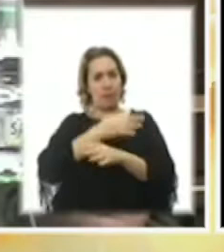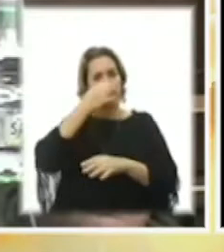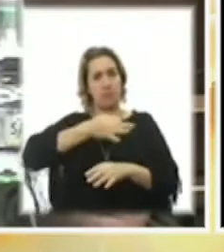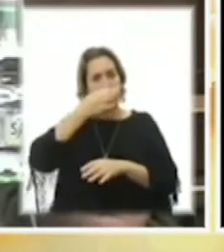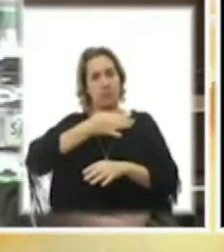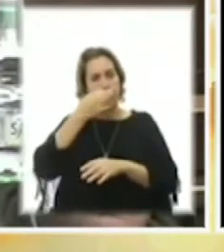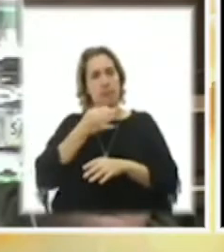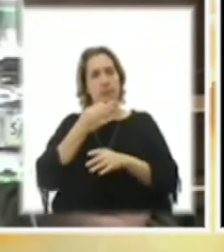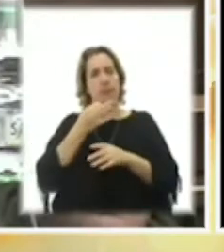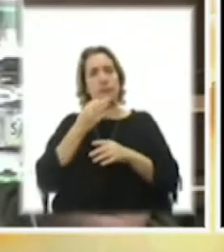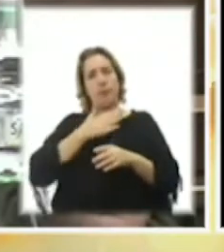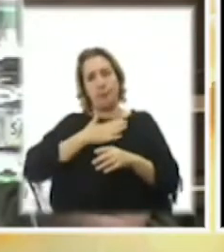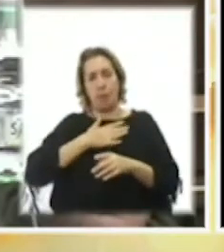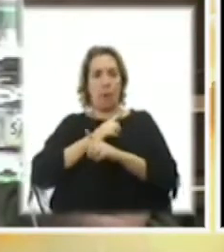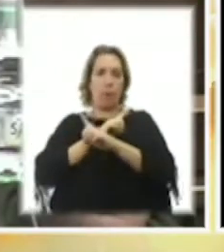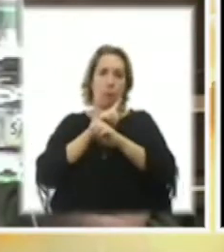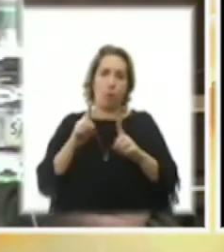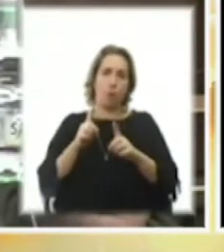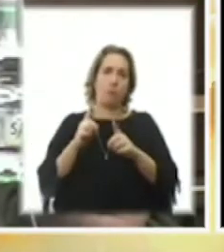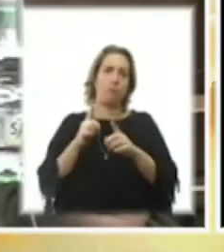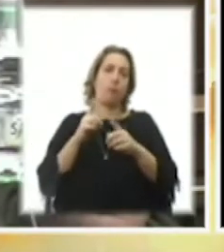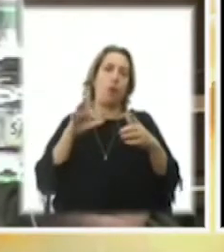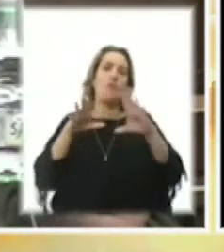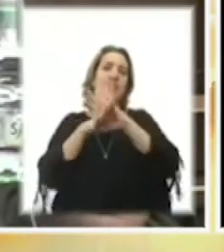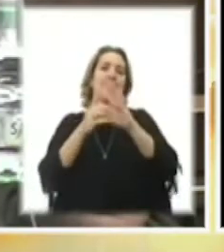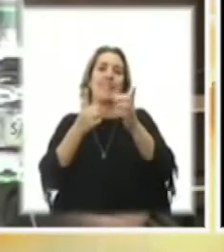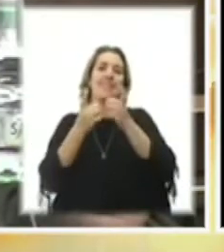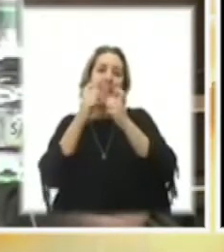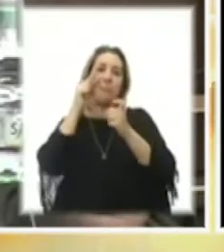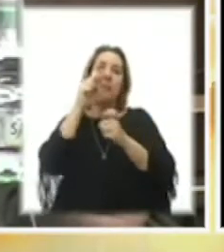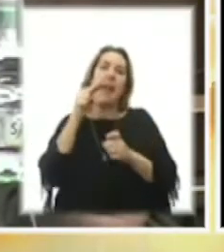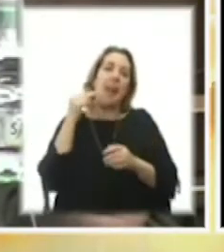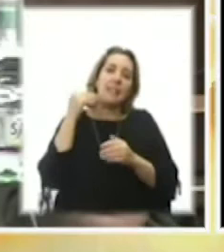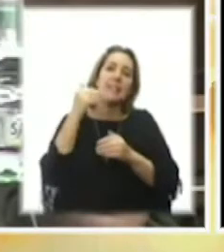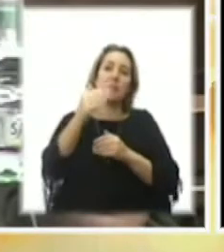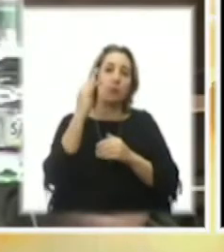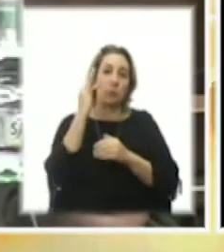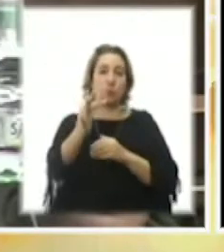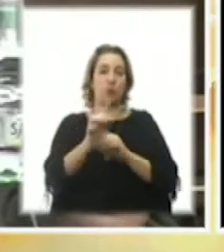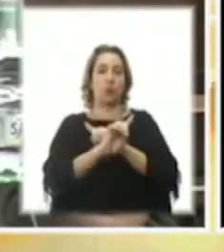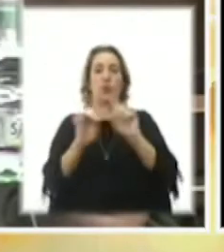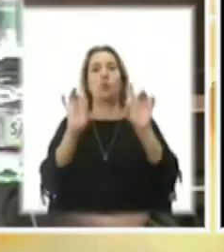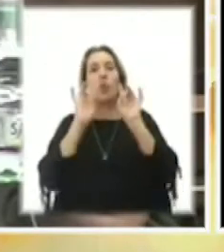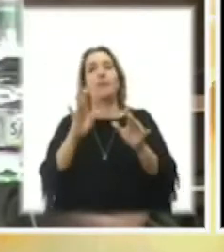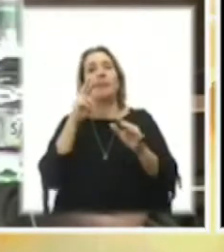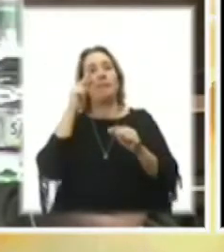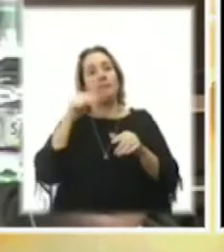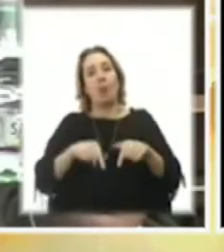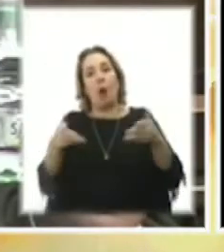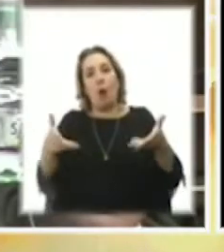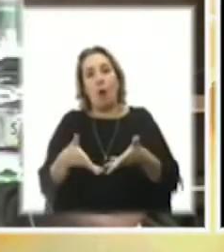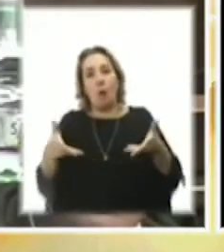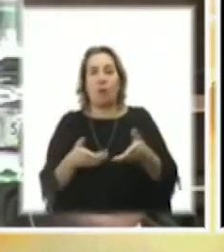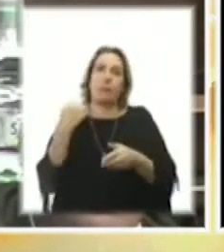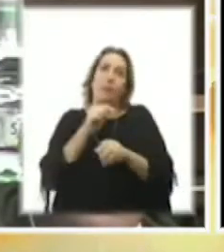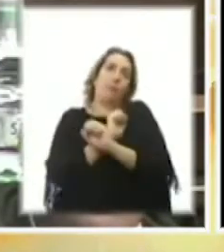lo que hace precisamente a las prestaciones. Entonces nosotros lo que planteamos una vez que se votó es que